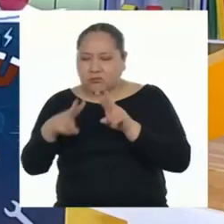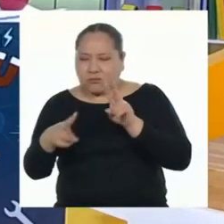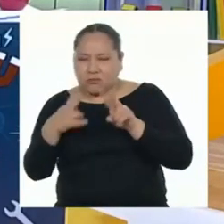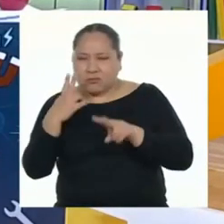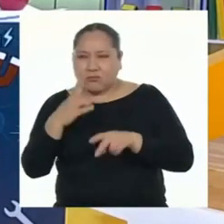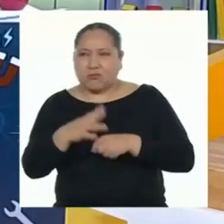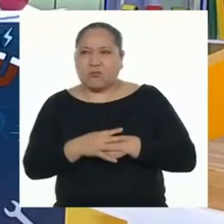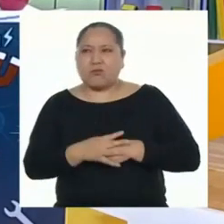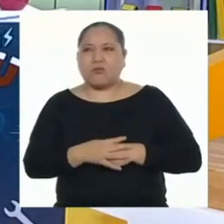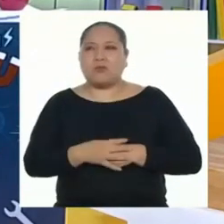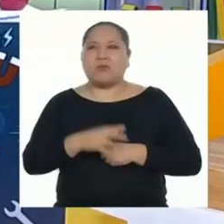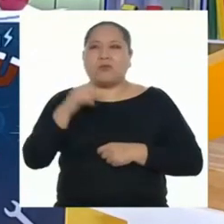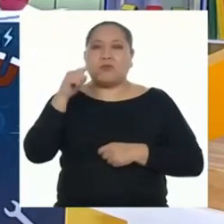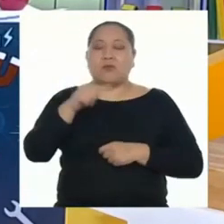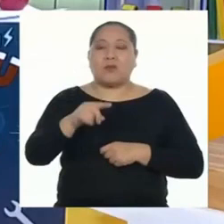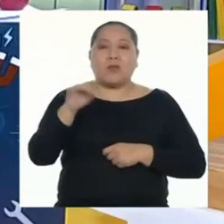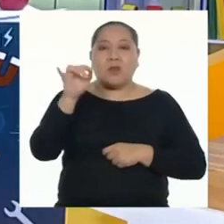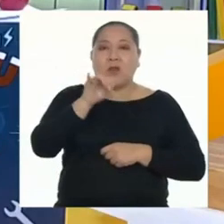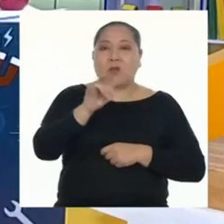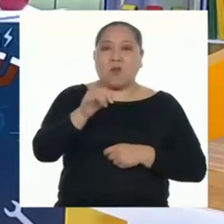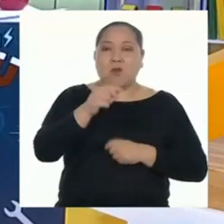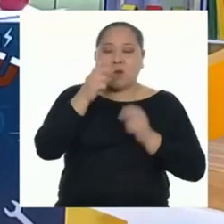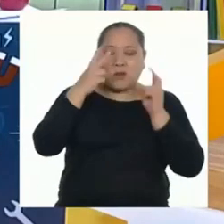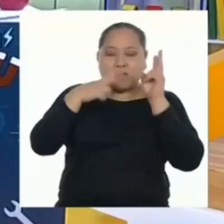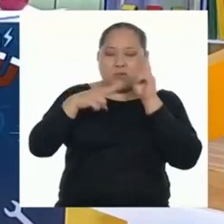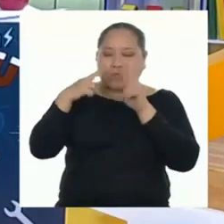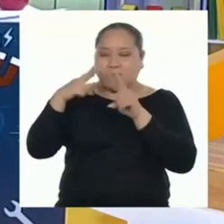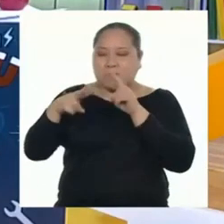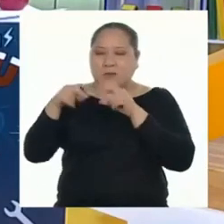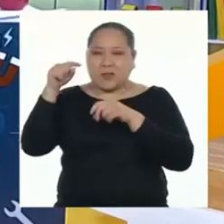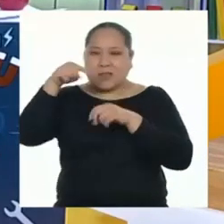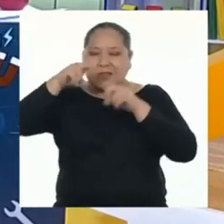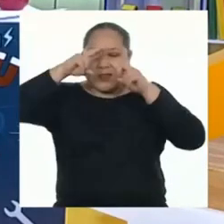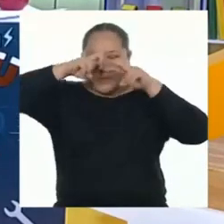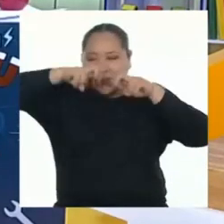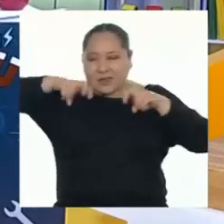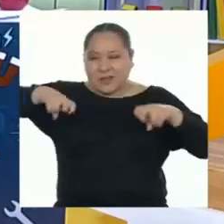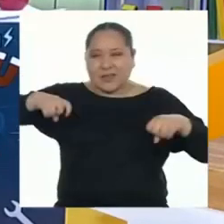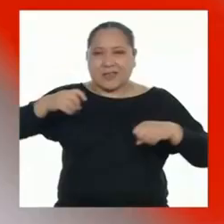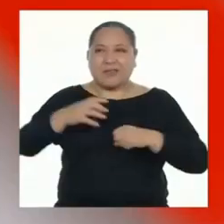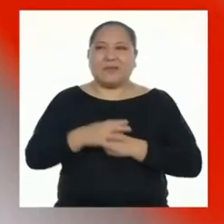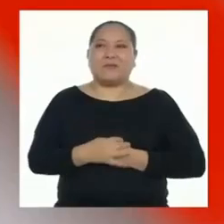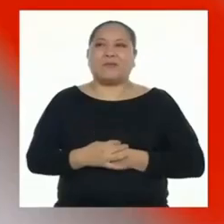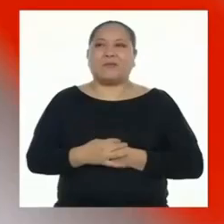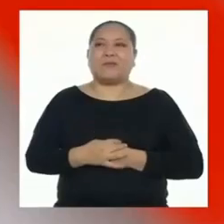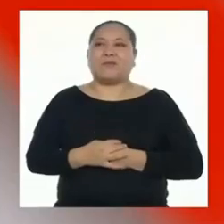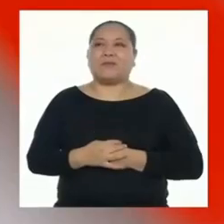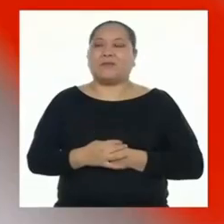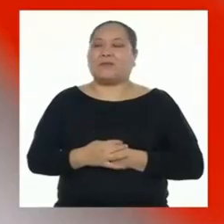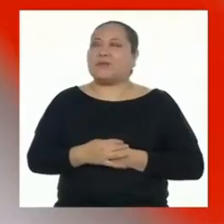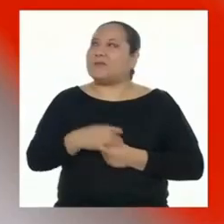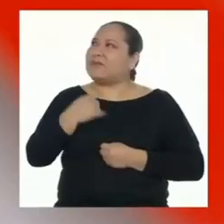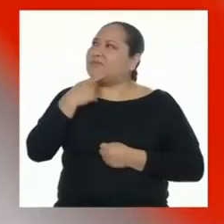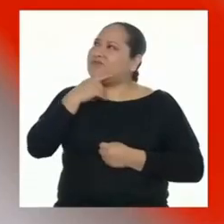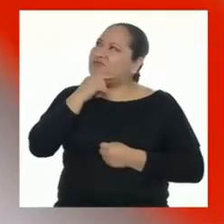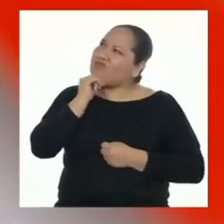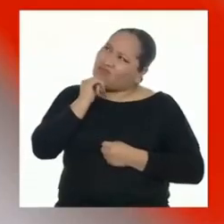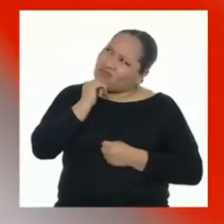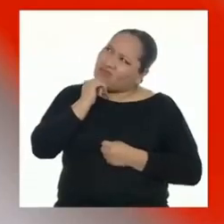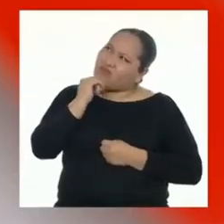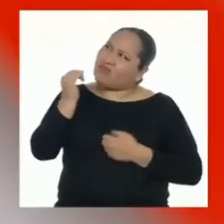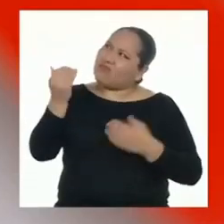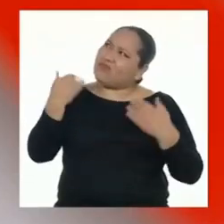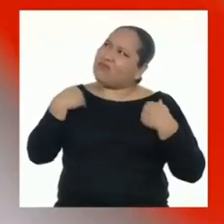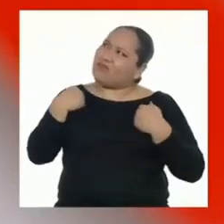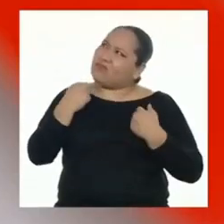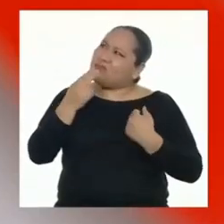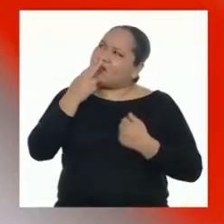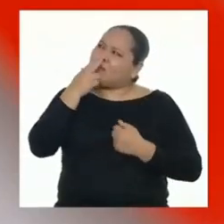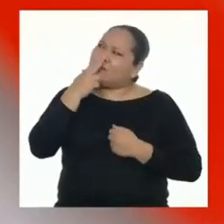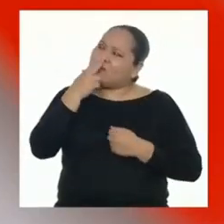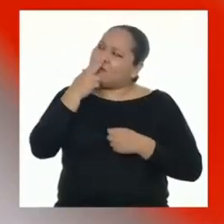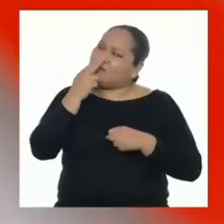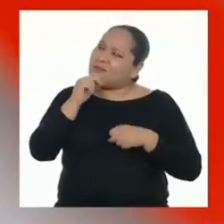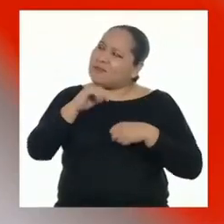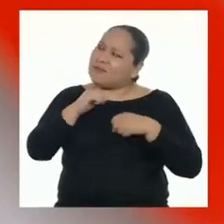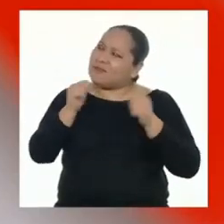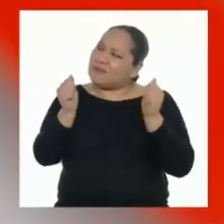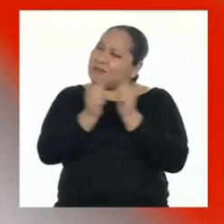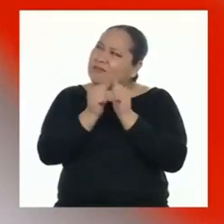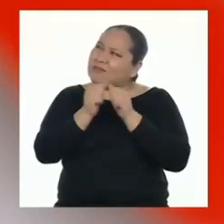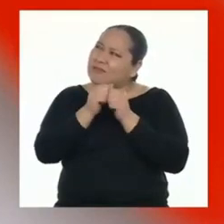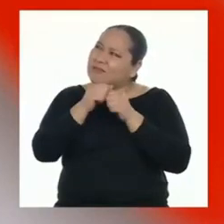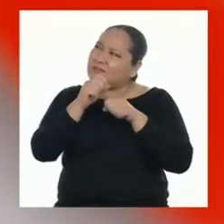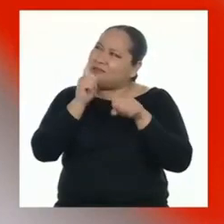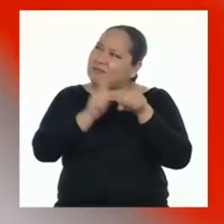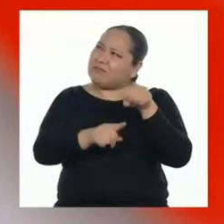y meticuloso, así como lo hemos sido con nuestra indagación científica. ¡Uy! Voy a terminar como un tocino